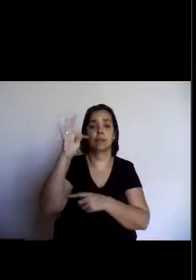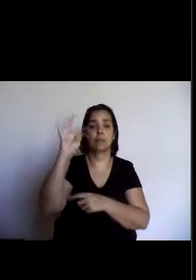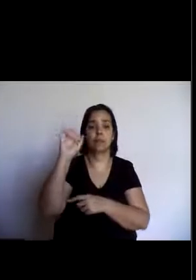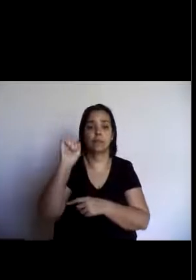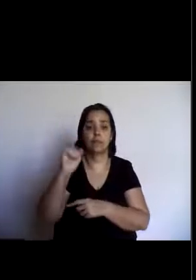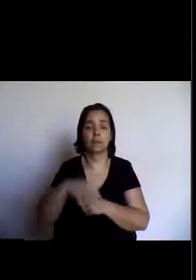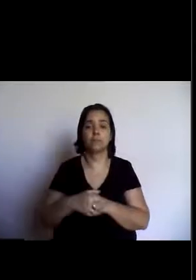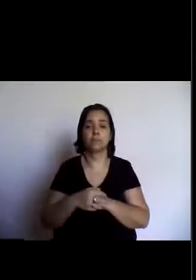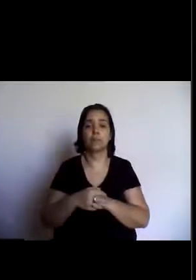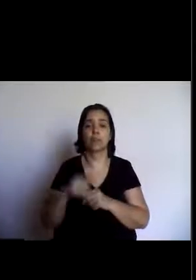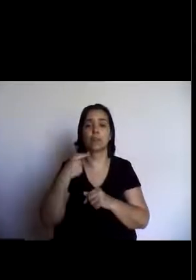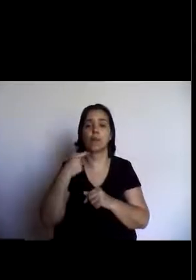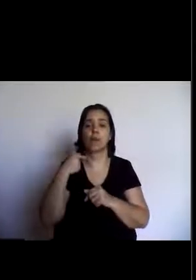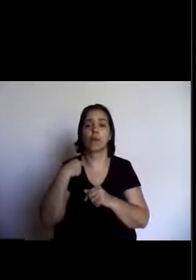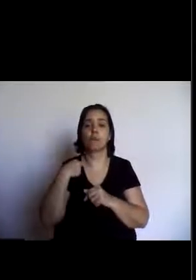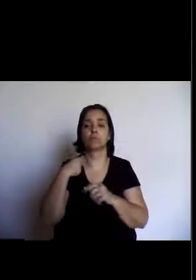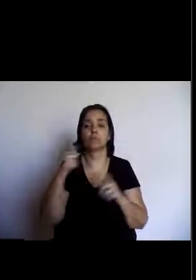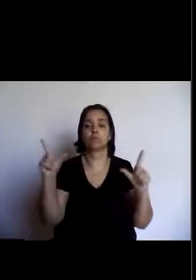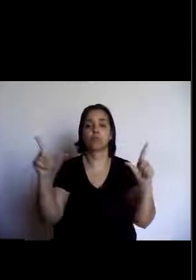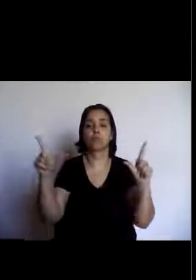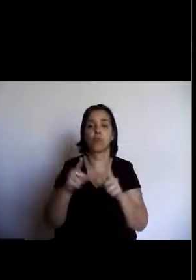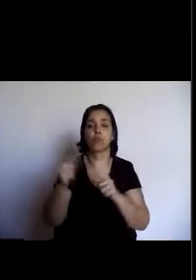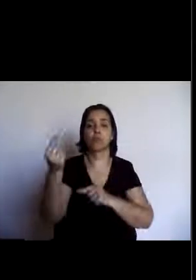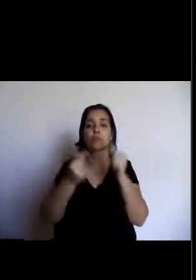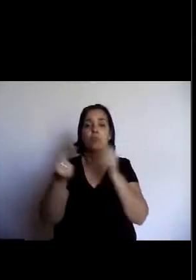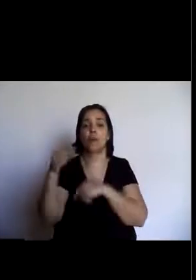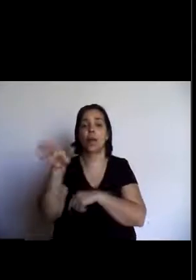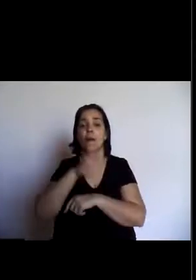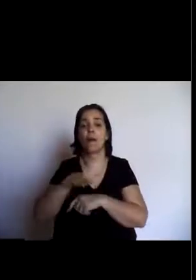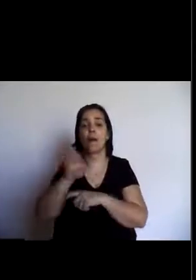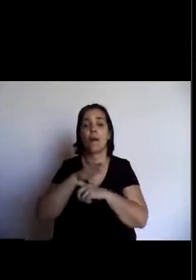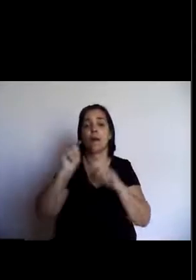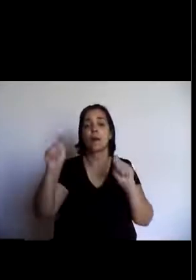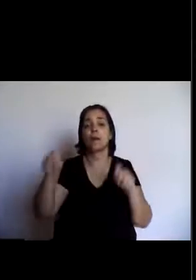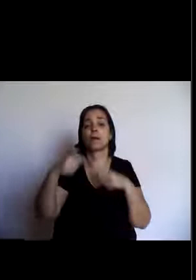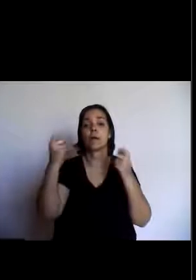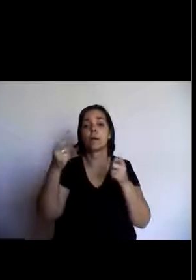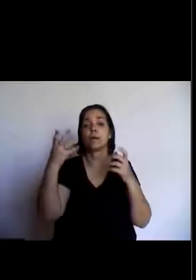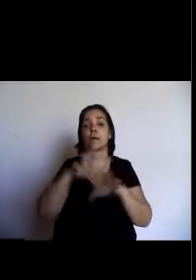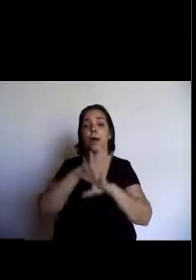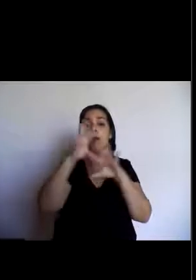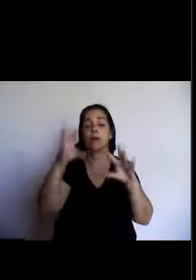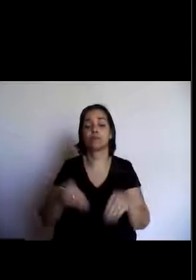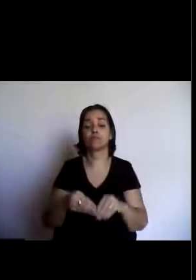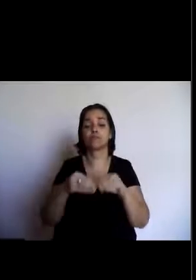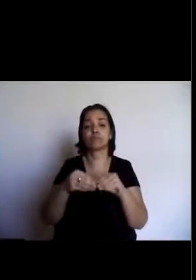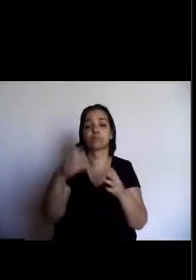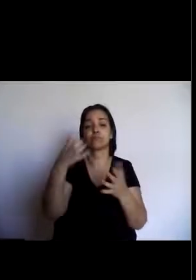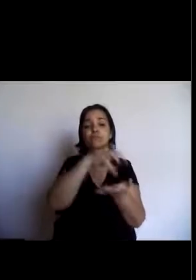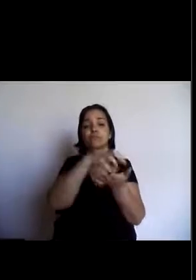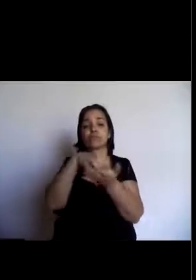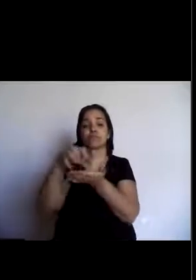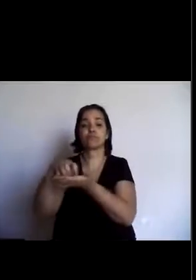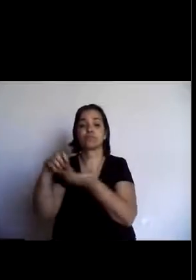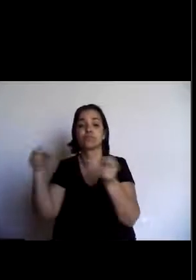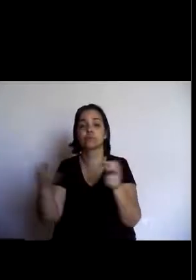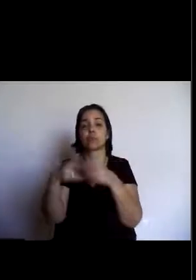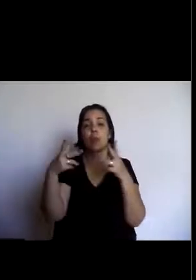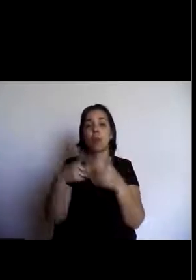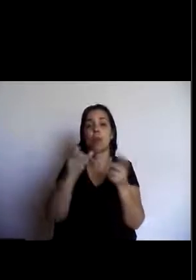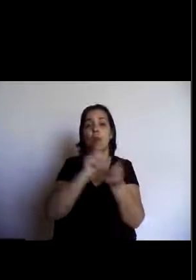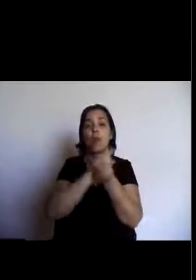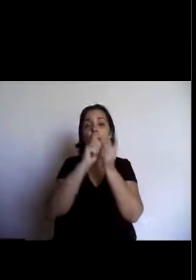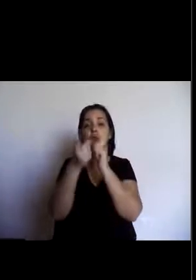que es una aplicación de soluciones basadas en la naturaleza para adaptación local de edificios docentes y sociales al cambio climático.